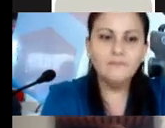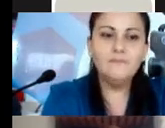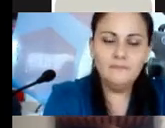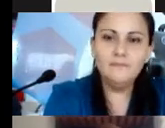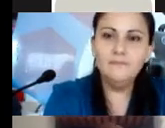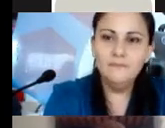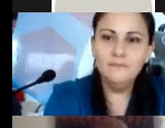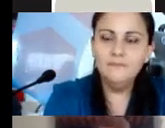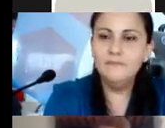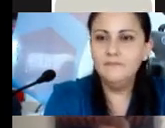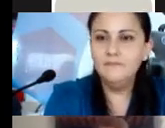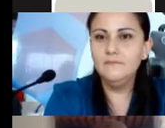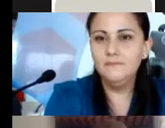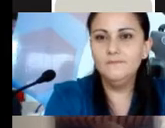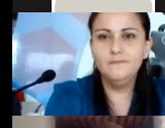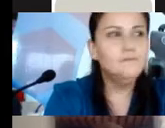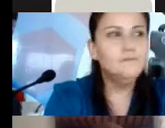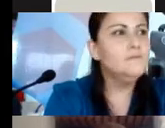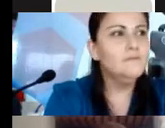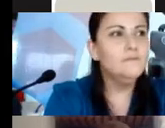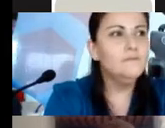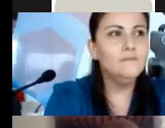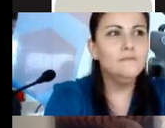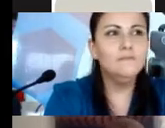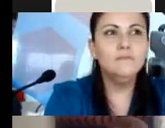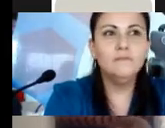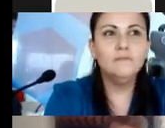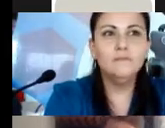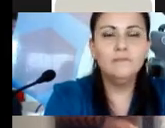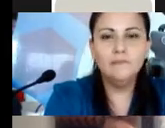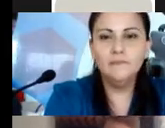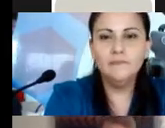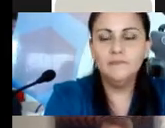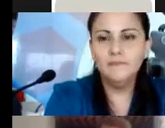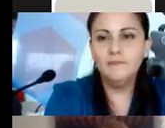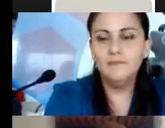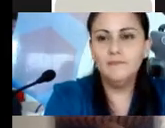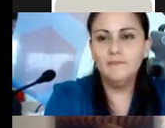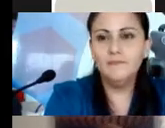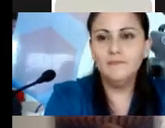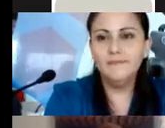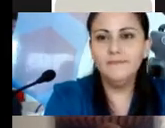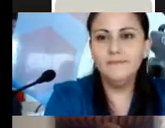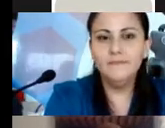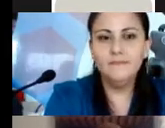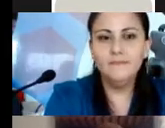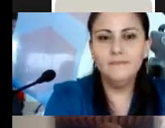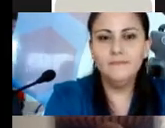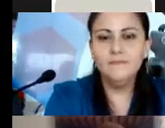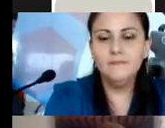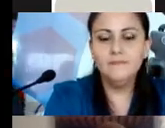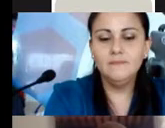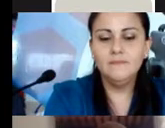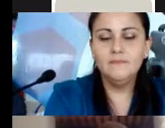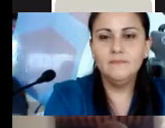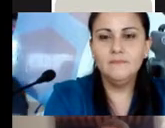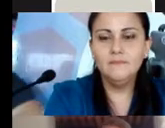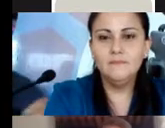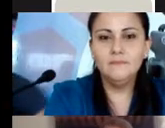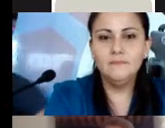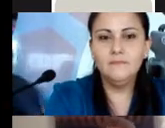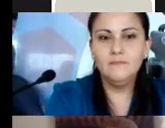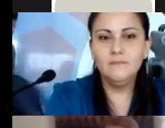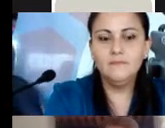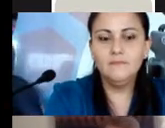del apoyapiés. Por eso los apoyapiés en este tipo de sujetos son generalmente mucho más amplios